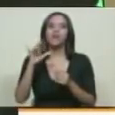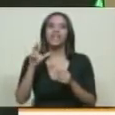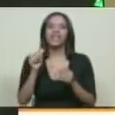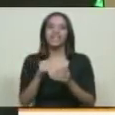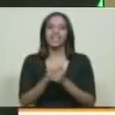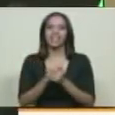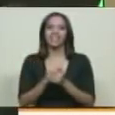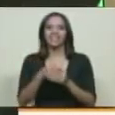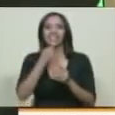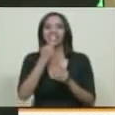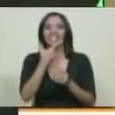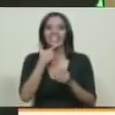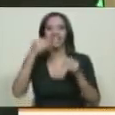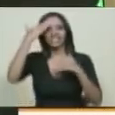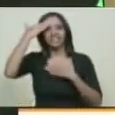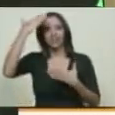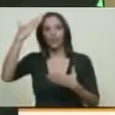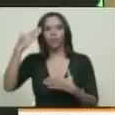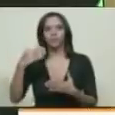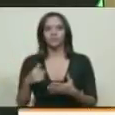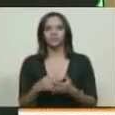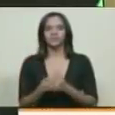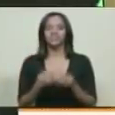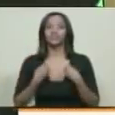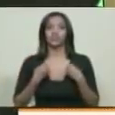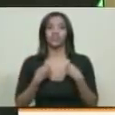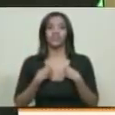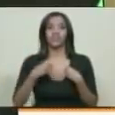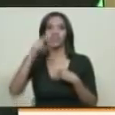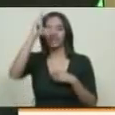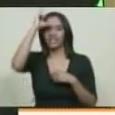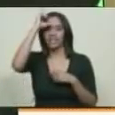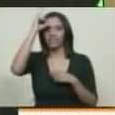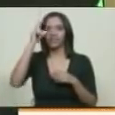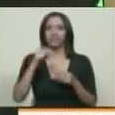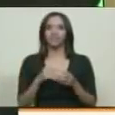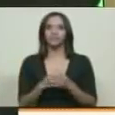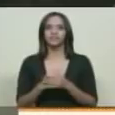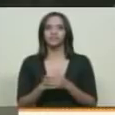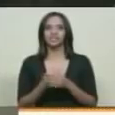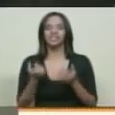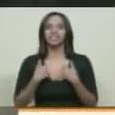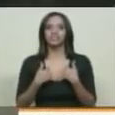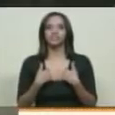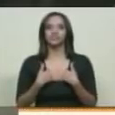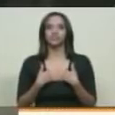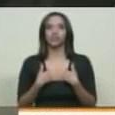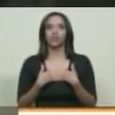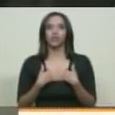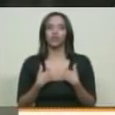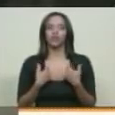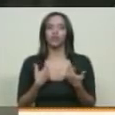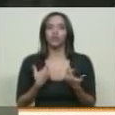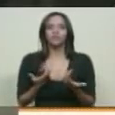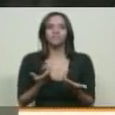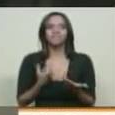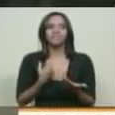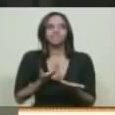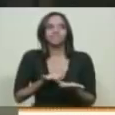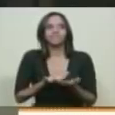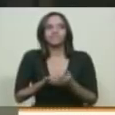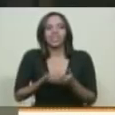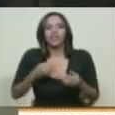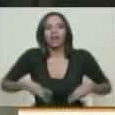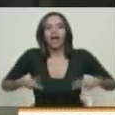Saludos a Linda. Viví un año en Chichiriviche. En una posada. A mí me marcó. Me marcó porque era la vida de un